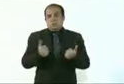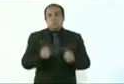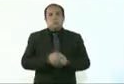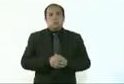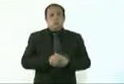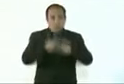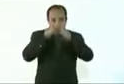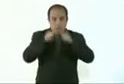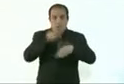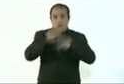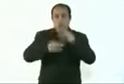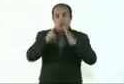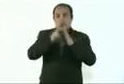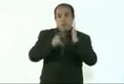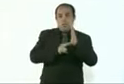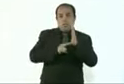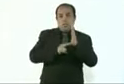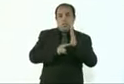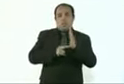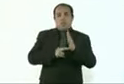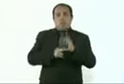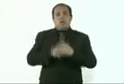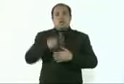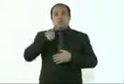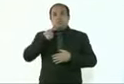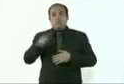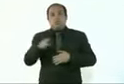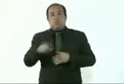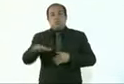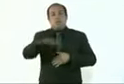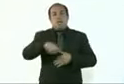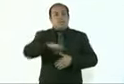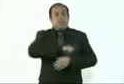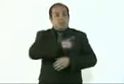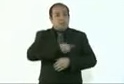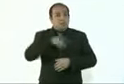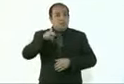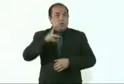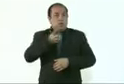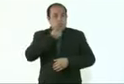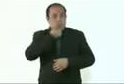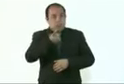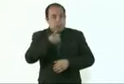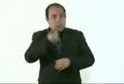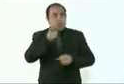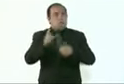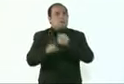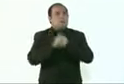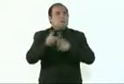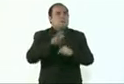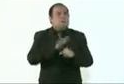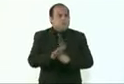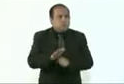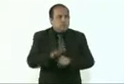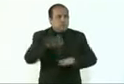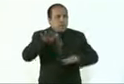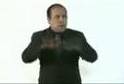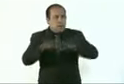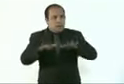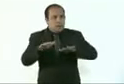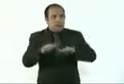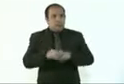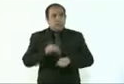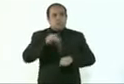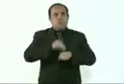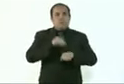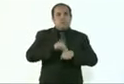todos los lineamientos que emite el sector salud. Pero hay que decirlo, porque mira, aquí el problema es que a veces le ponemos el acento